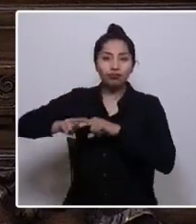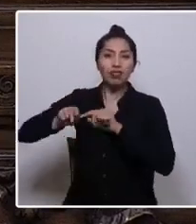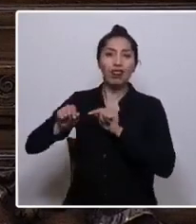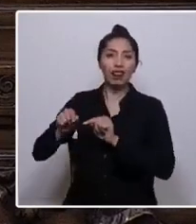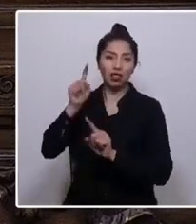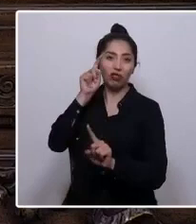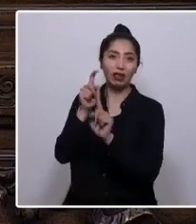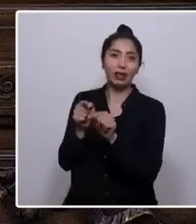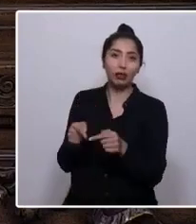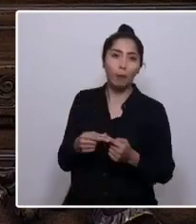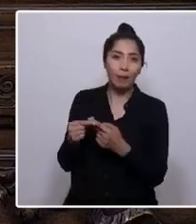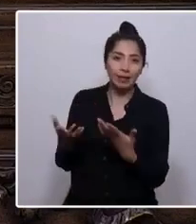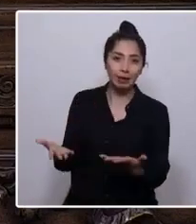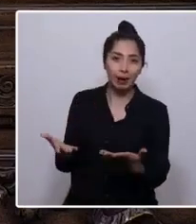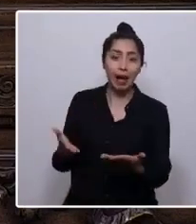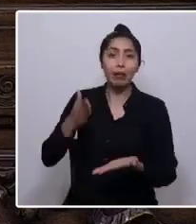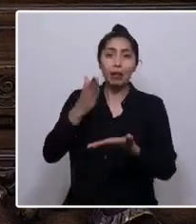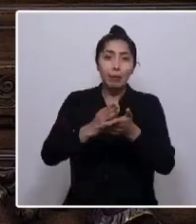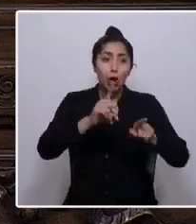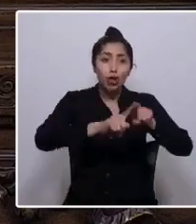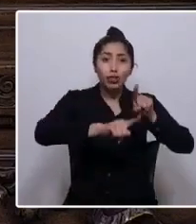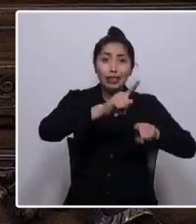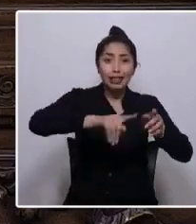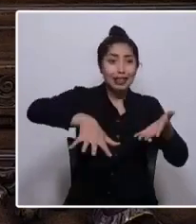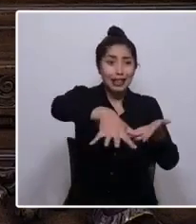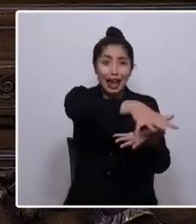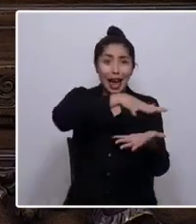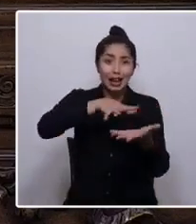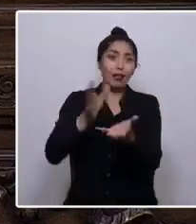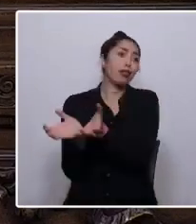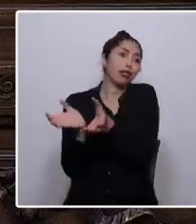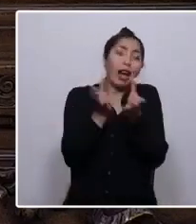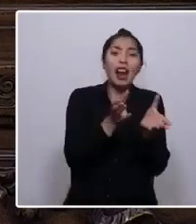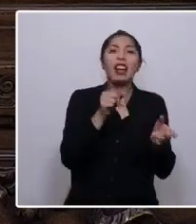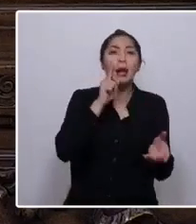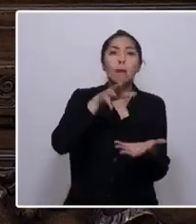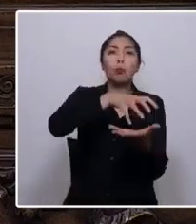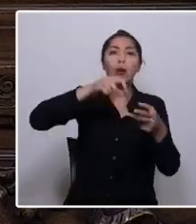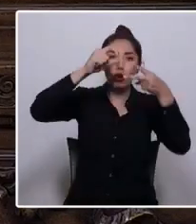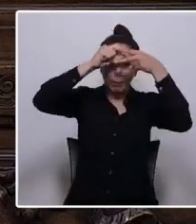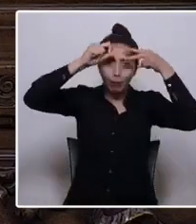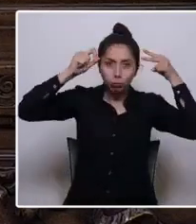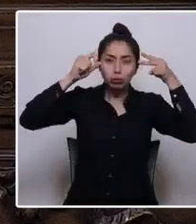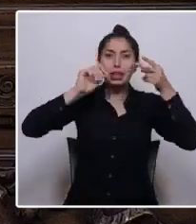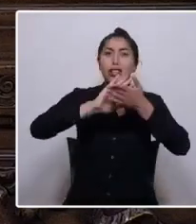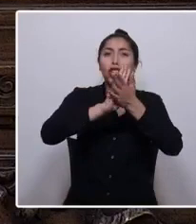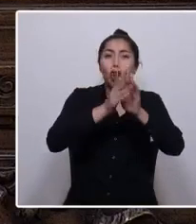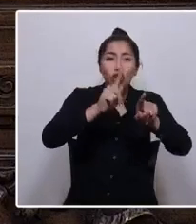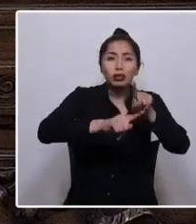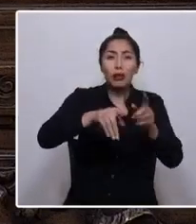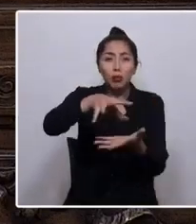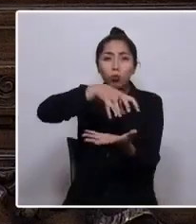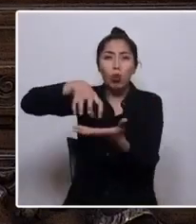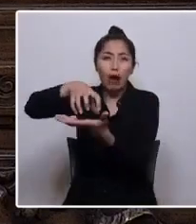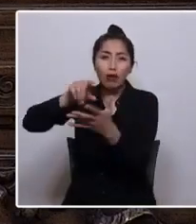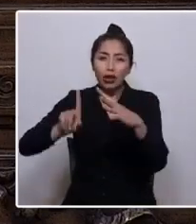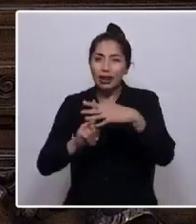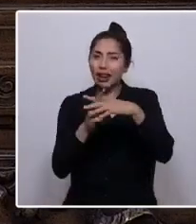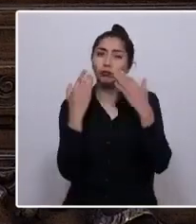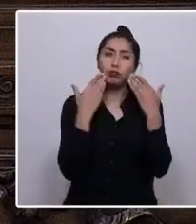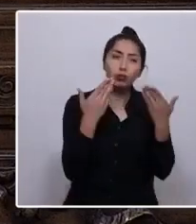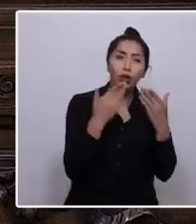debemos devolver las tierras ancestrales y los derechos al pueblo mapuche y a todas las tierras y naciones solo así